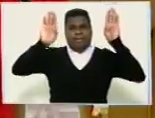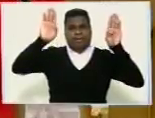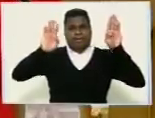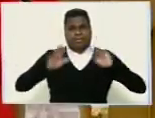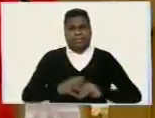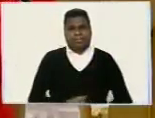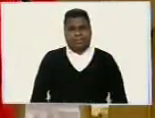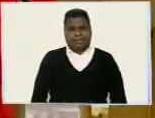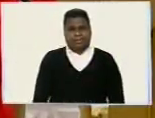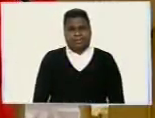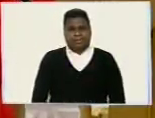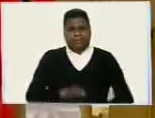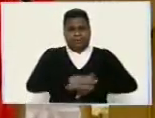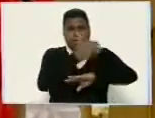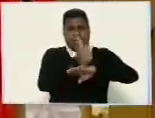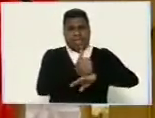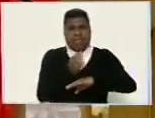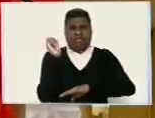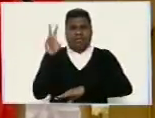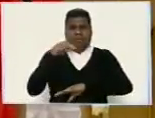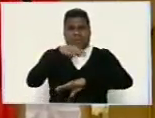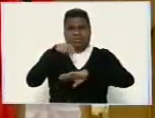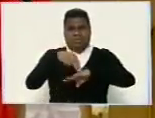Nacional Constituyente.